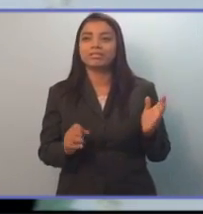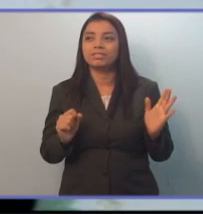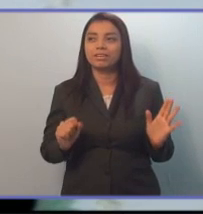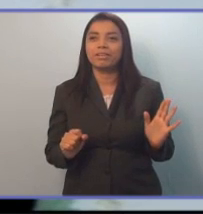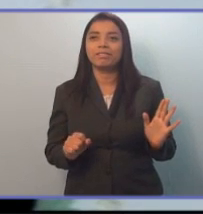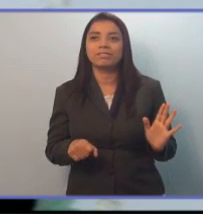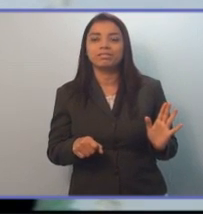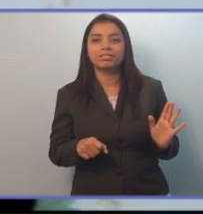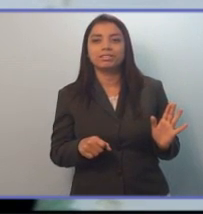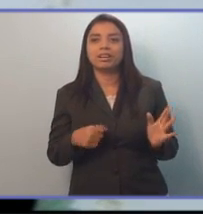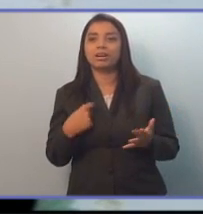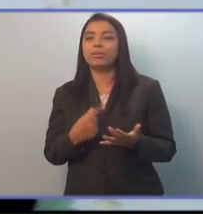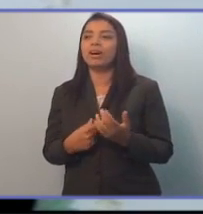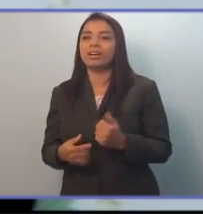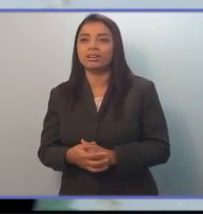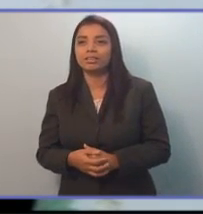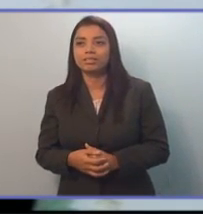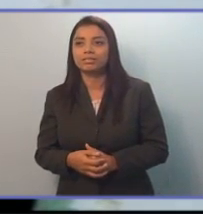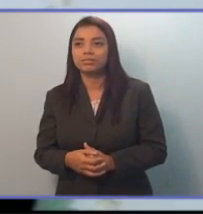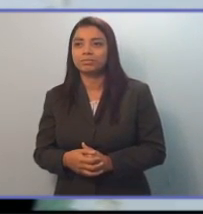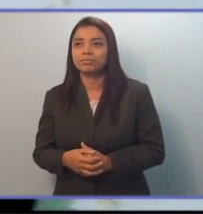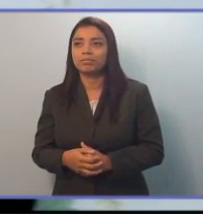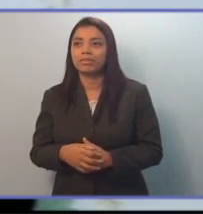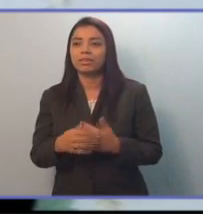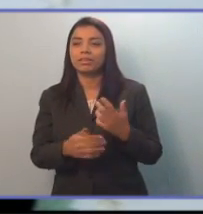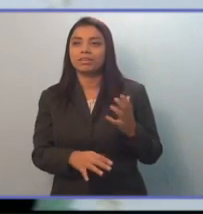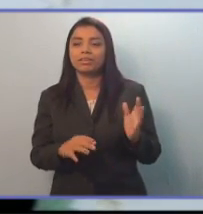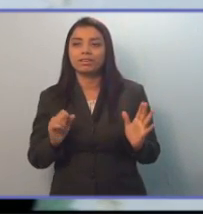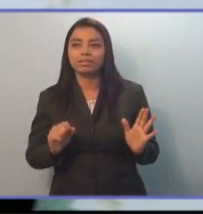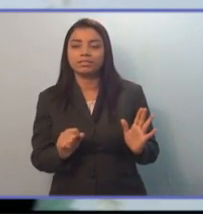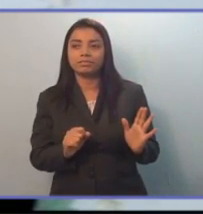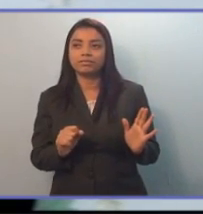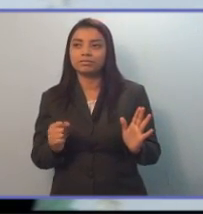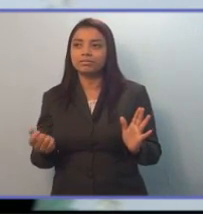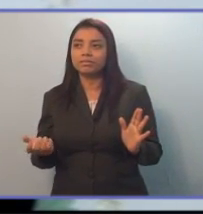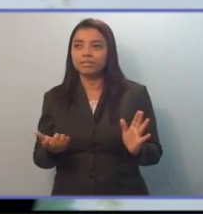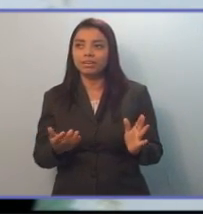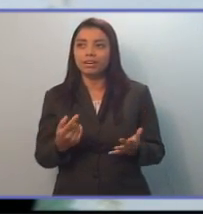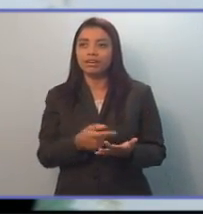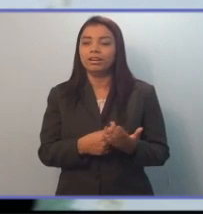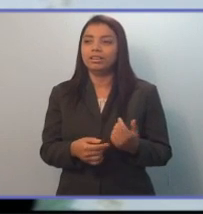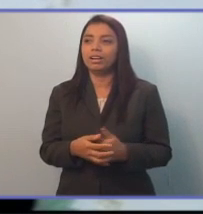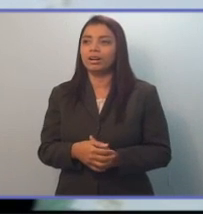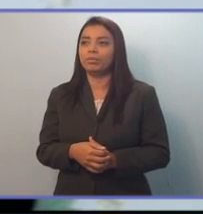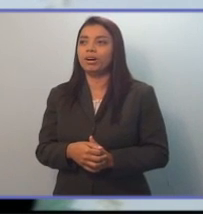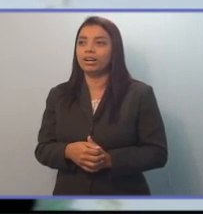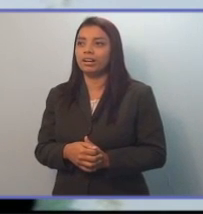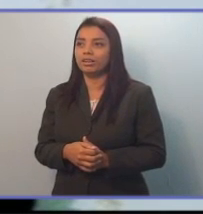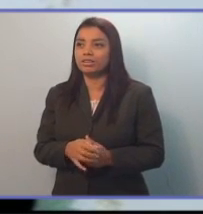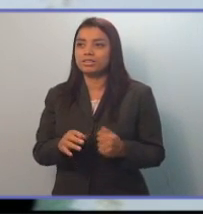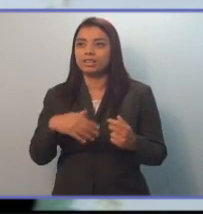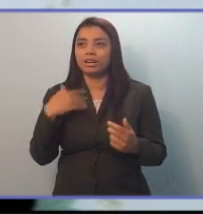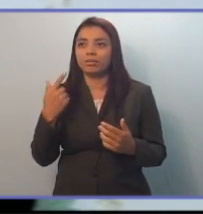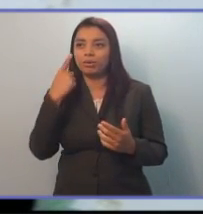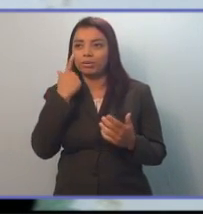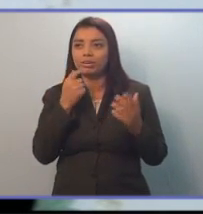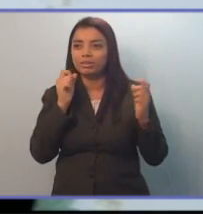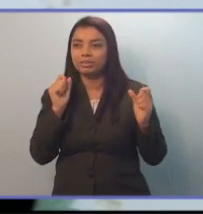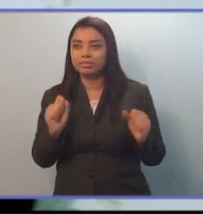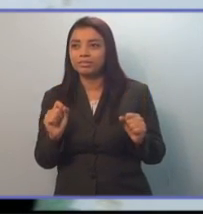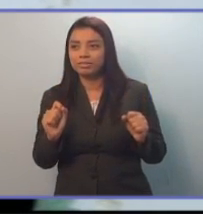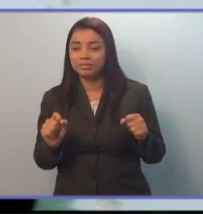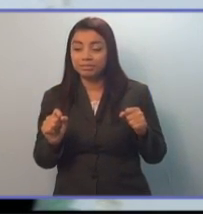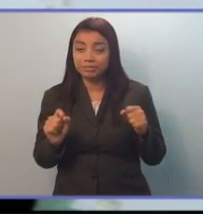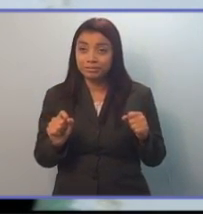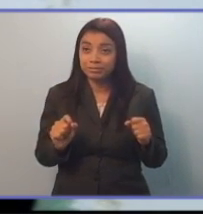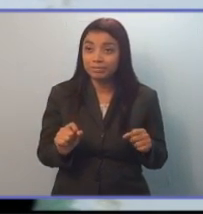generales, sí hay transparencia en todo el órgano judicial. Le puedo hablar por mí o por el tribunal en el cual yo desempeño mis labores.